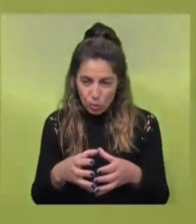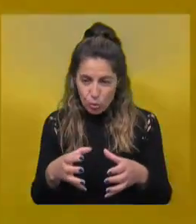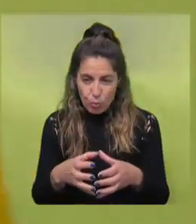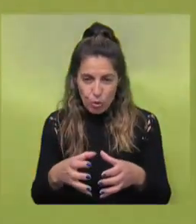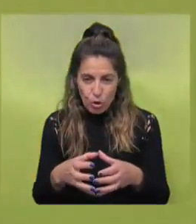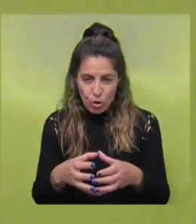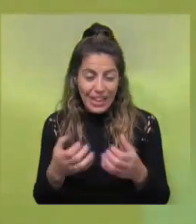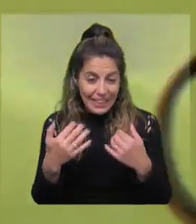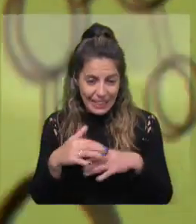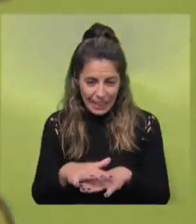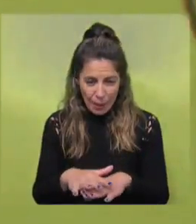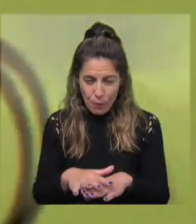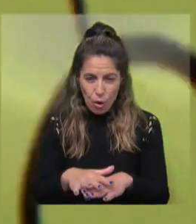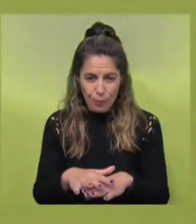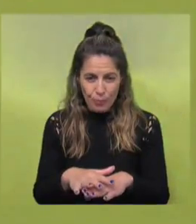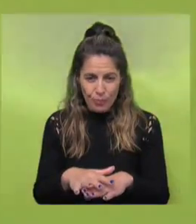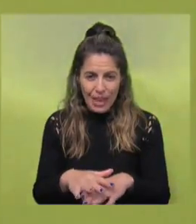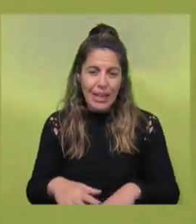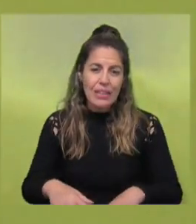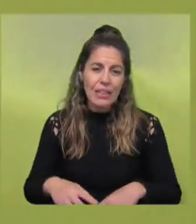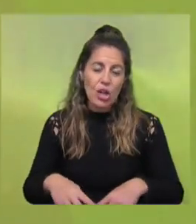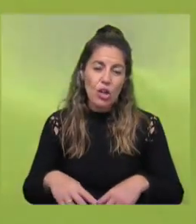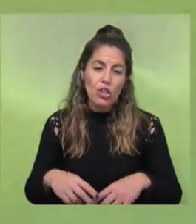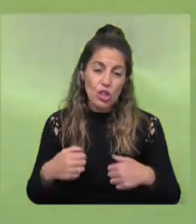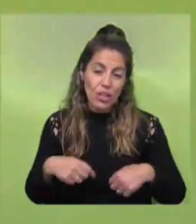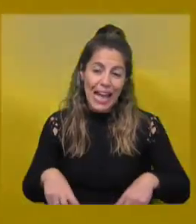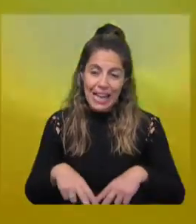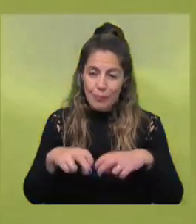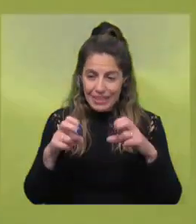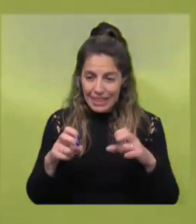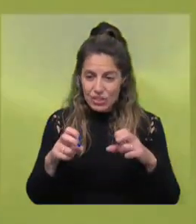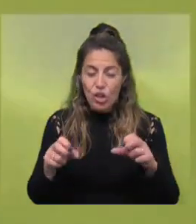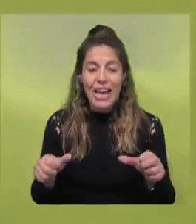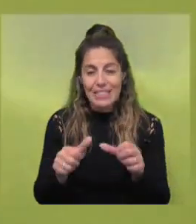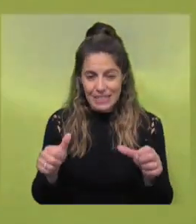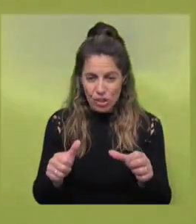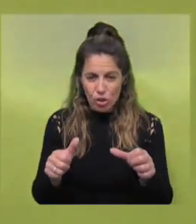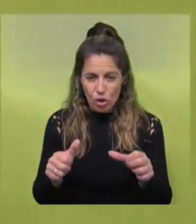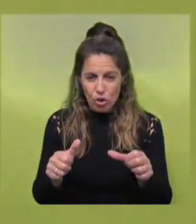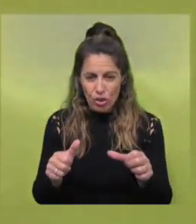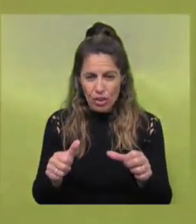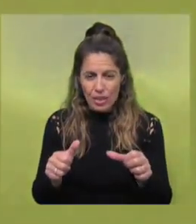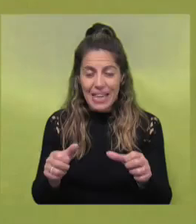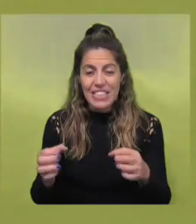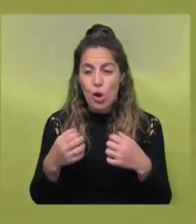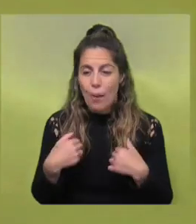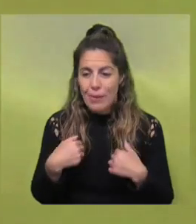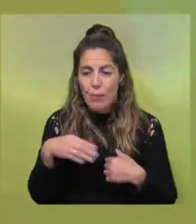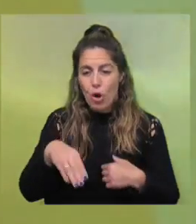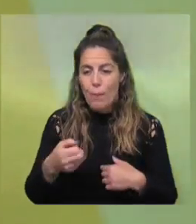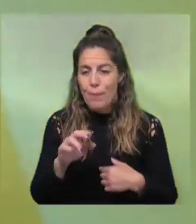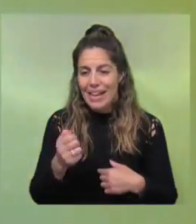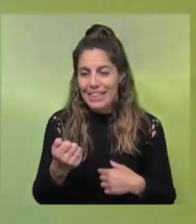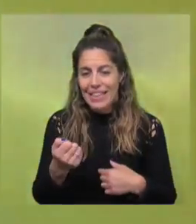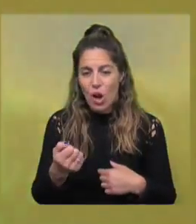el que integramos. Se integré como investigador mientras estuve haciendo la investigación. Y llegó a mí por María, como un